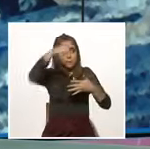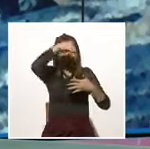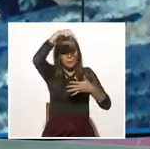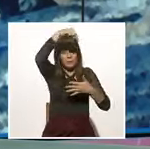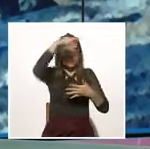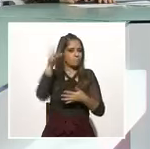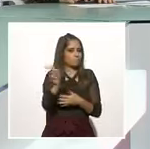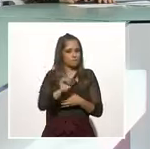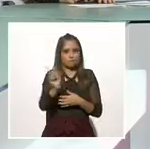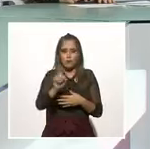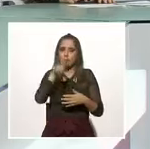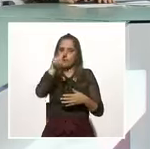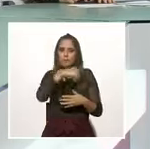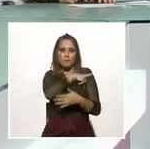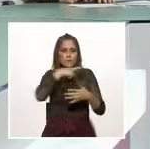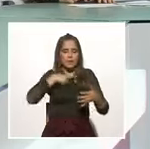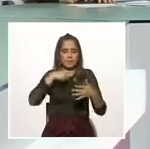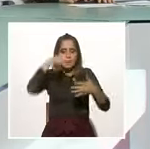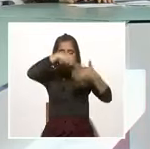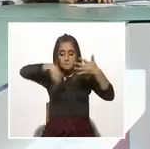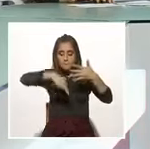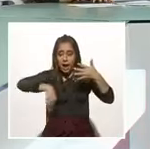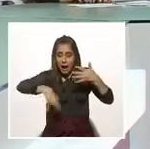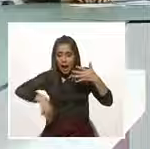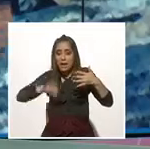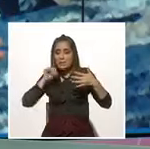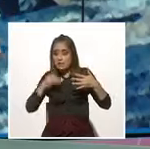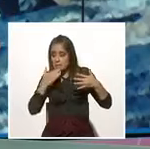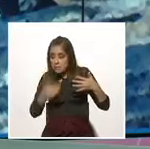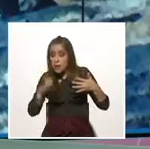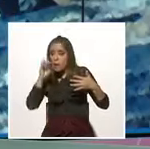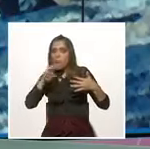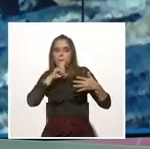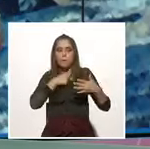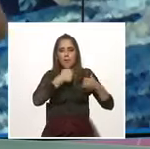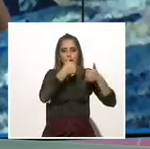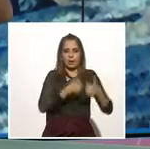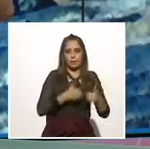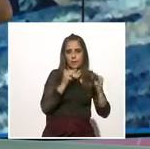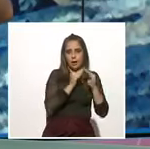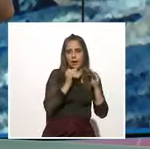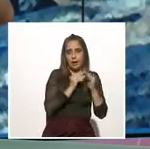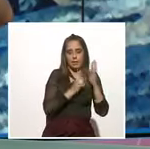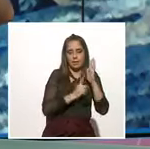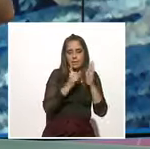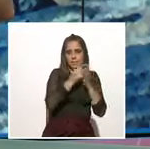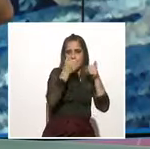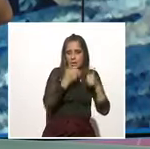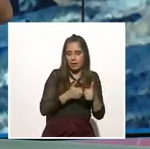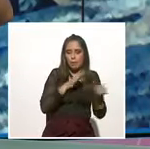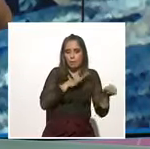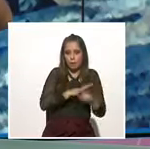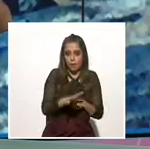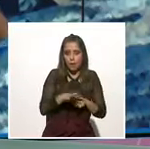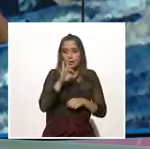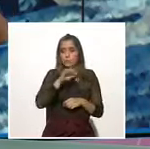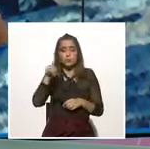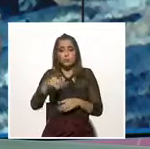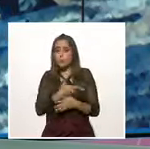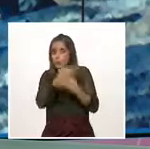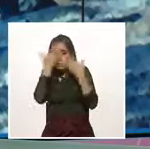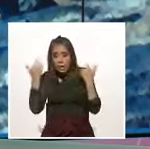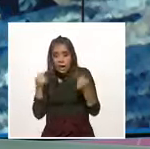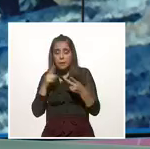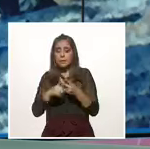que estructurar un programa acorde a las vulnerabilidades. Ya que sabemos qué hacer, ¿ahora qué viene? La práctica. Porque si no tienes la